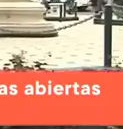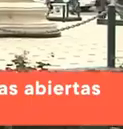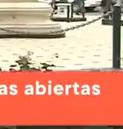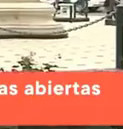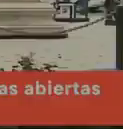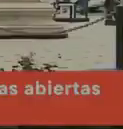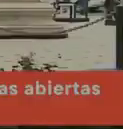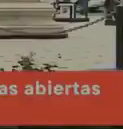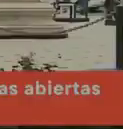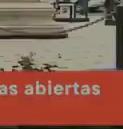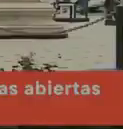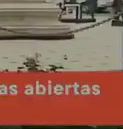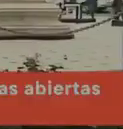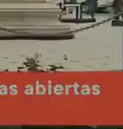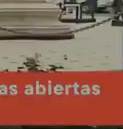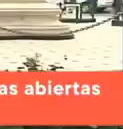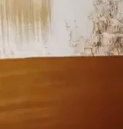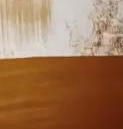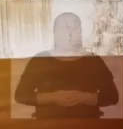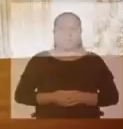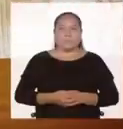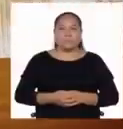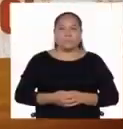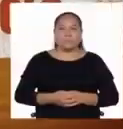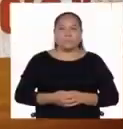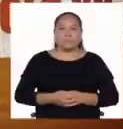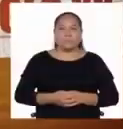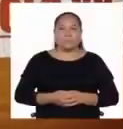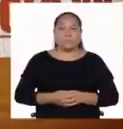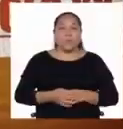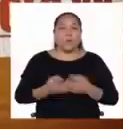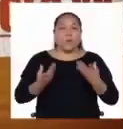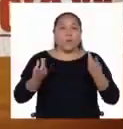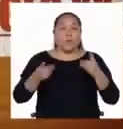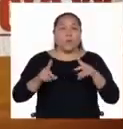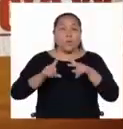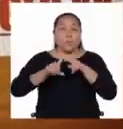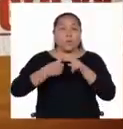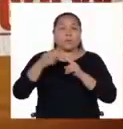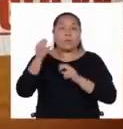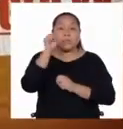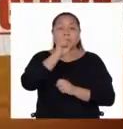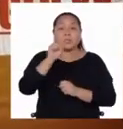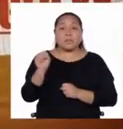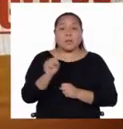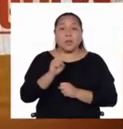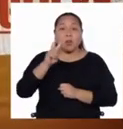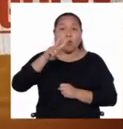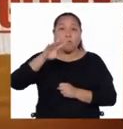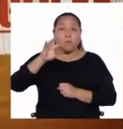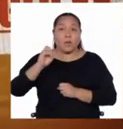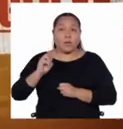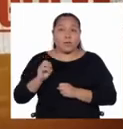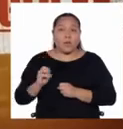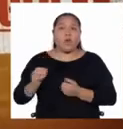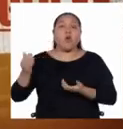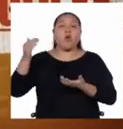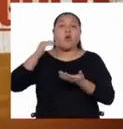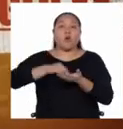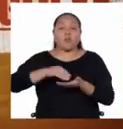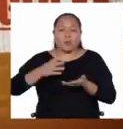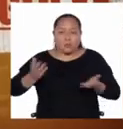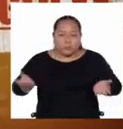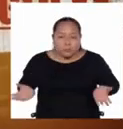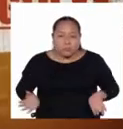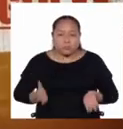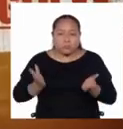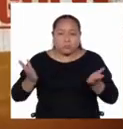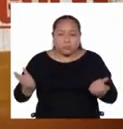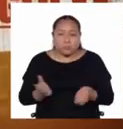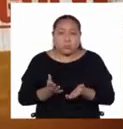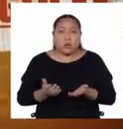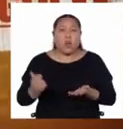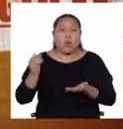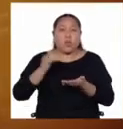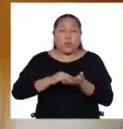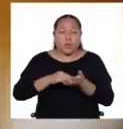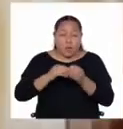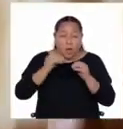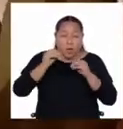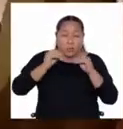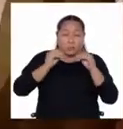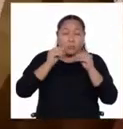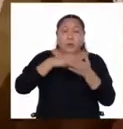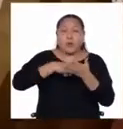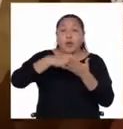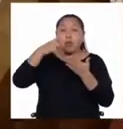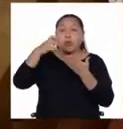Estoy en la región Nambayú. A inicios del siglo XX se dio un nuevo impulso al proyecto ferrocarrilero,